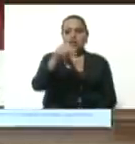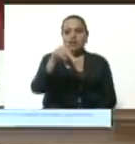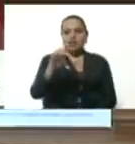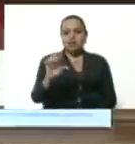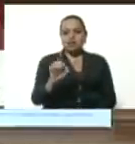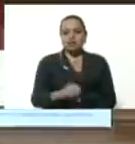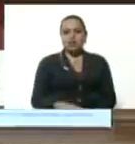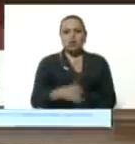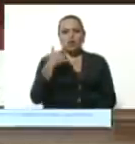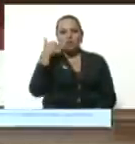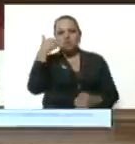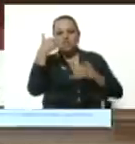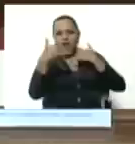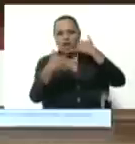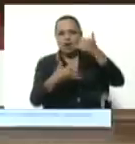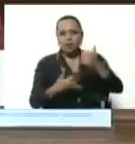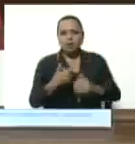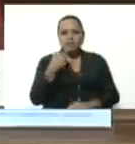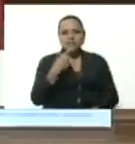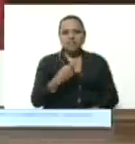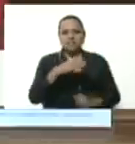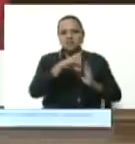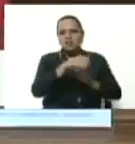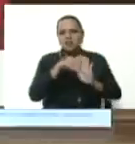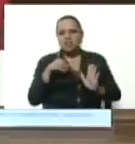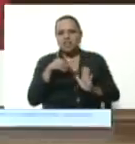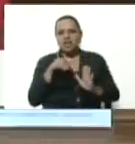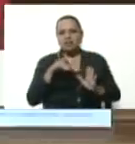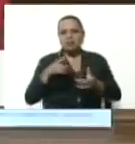Los llaman, te van a quitar la visa.